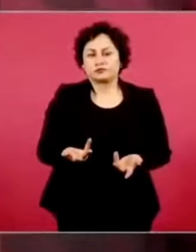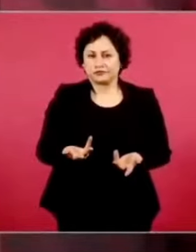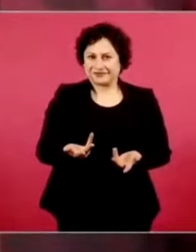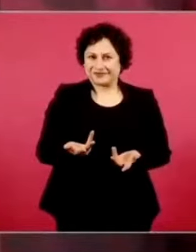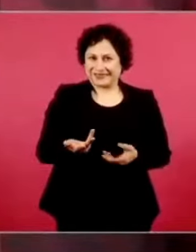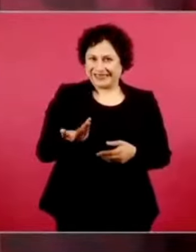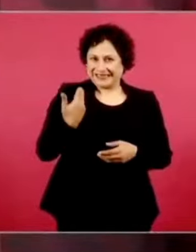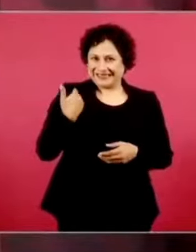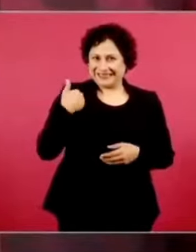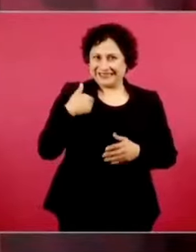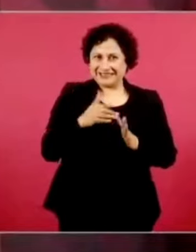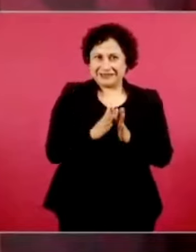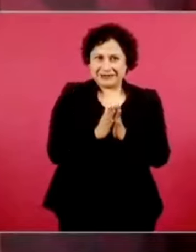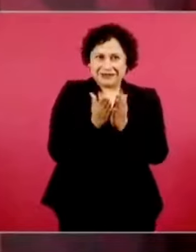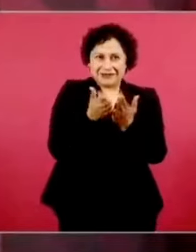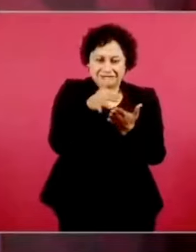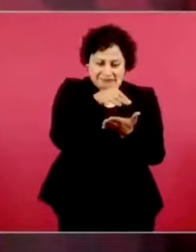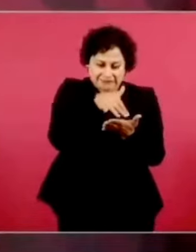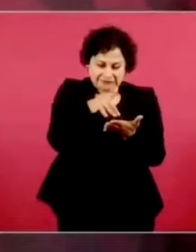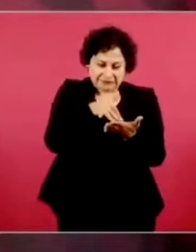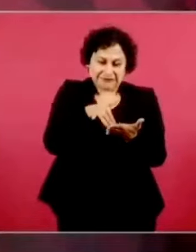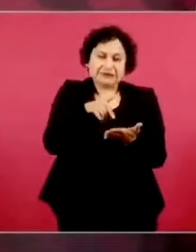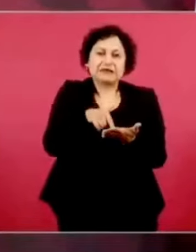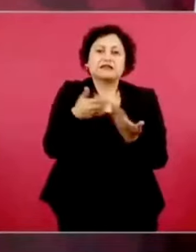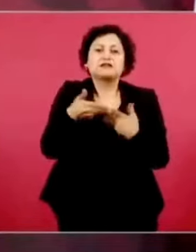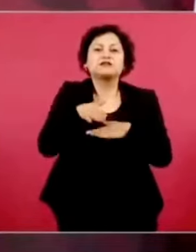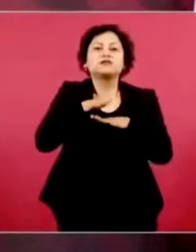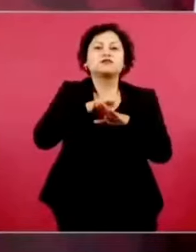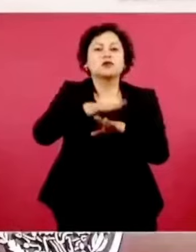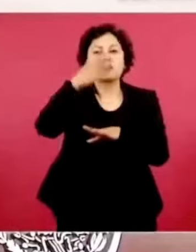leer algo sobre Morelos.